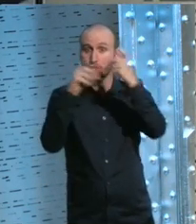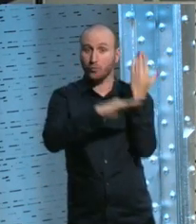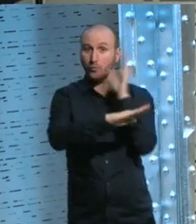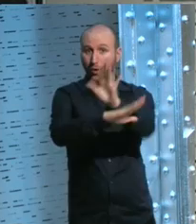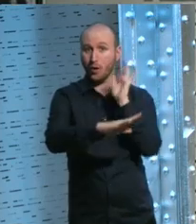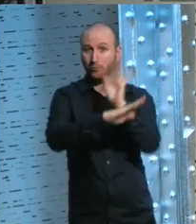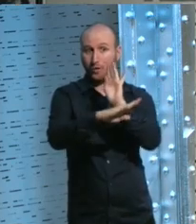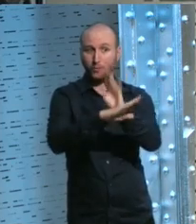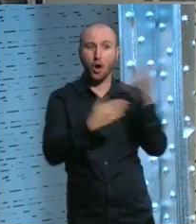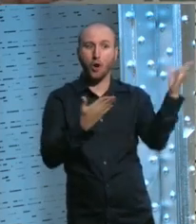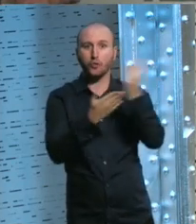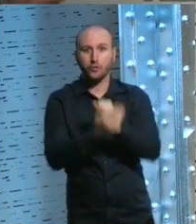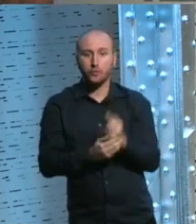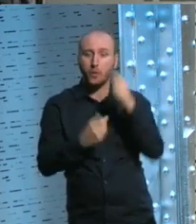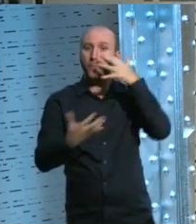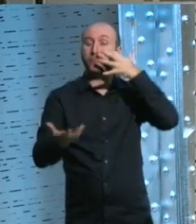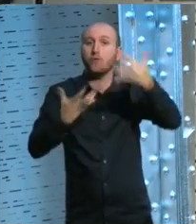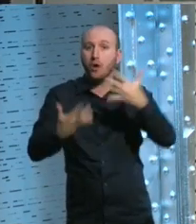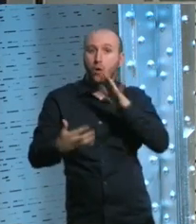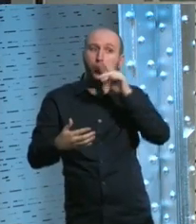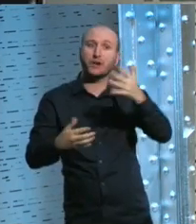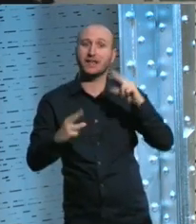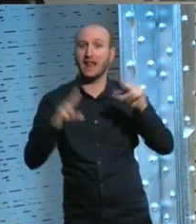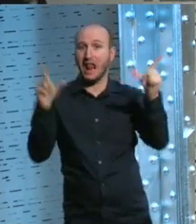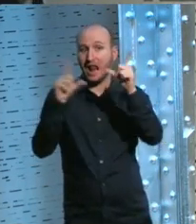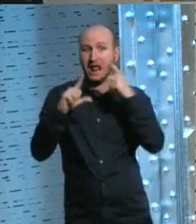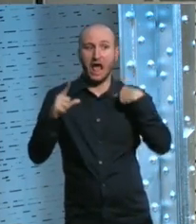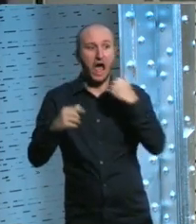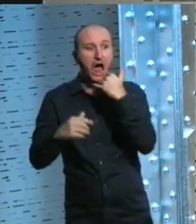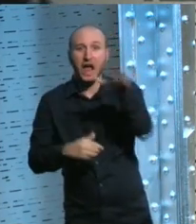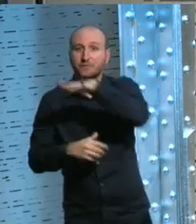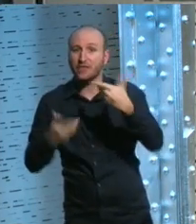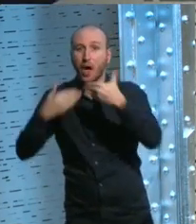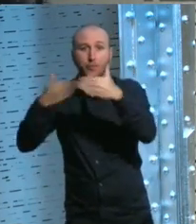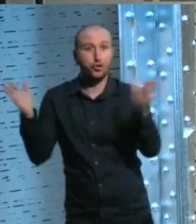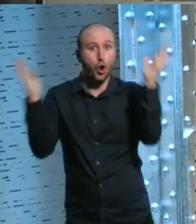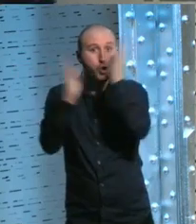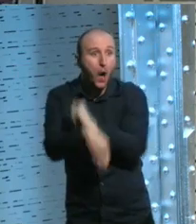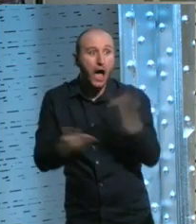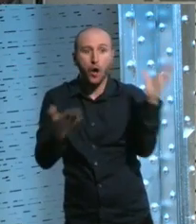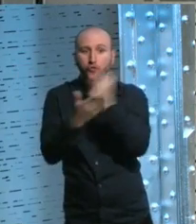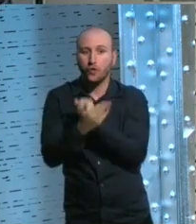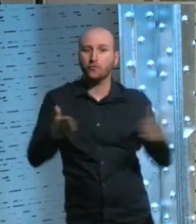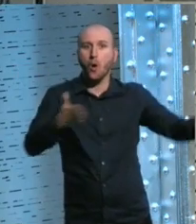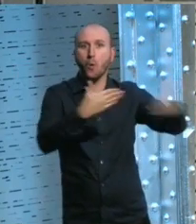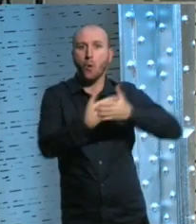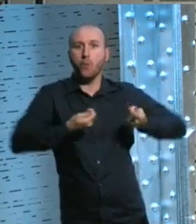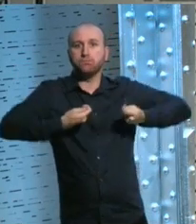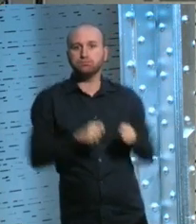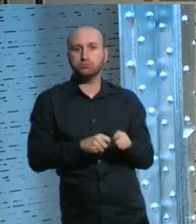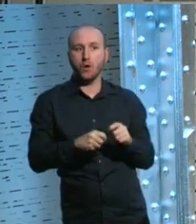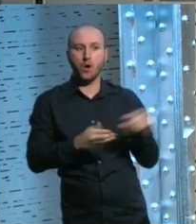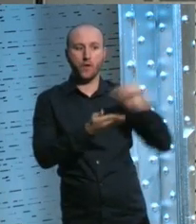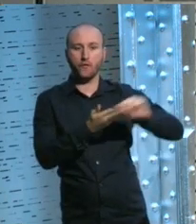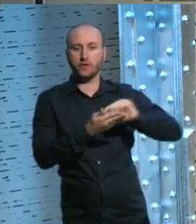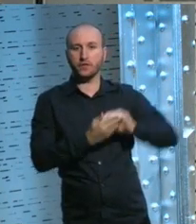se levantaron, porque en France Televisión no hay ningún espacio abierto. Todo el mundo está encerrado en su